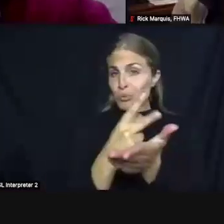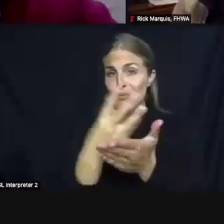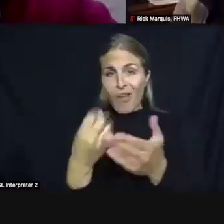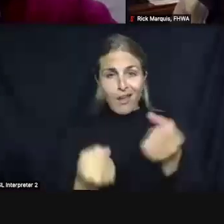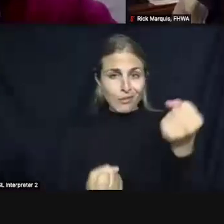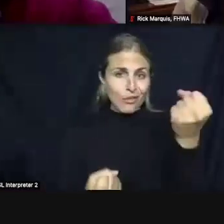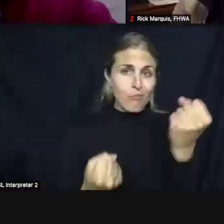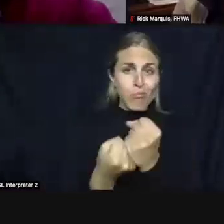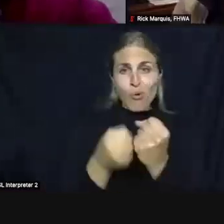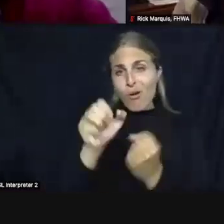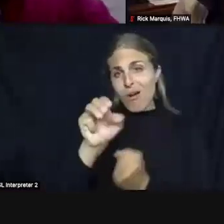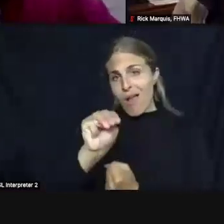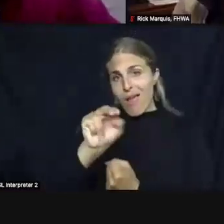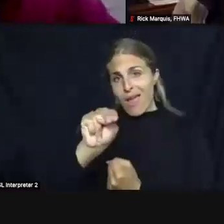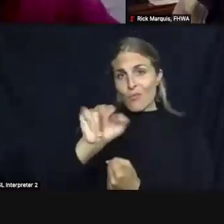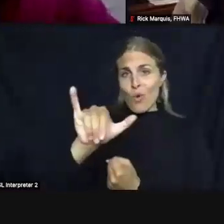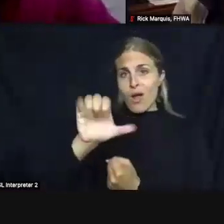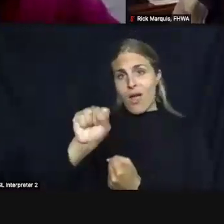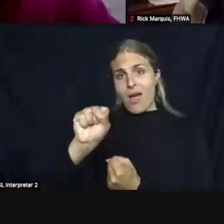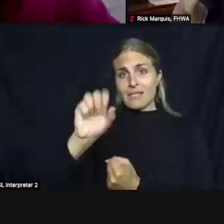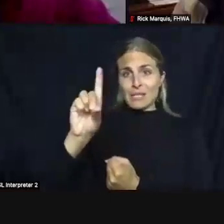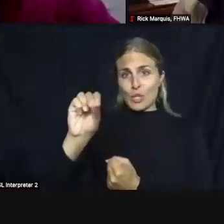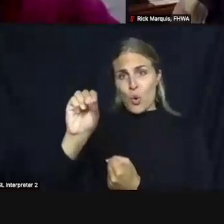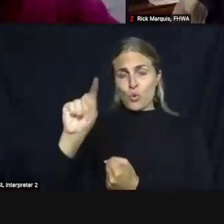Estoy a favor